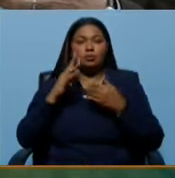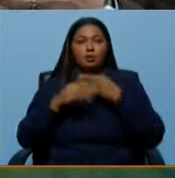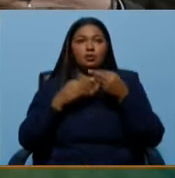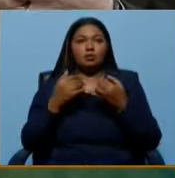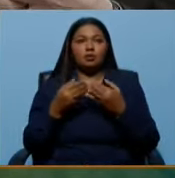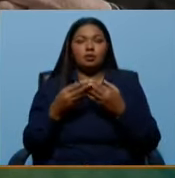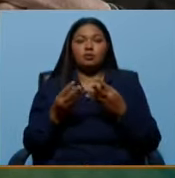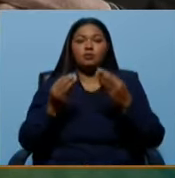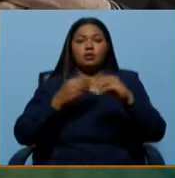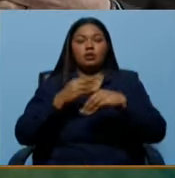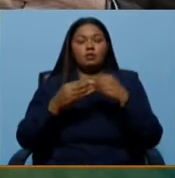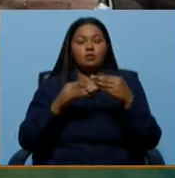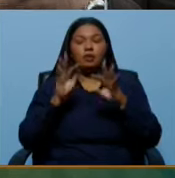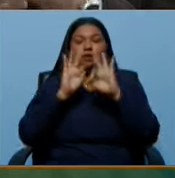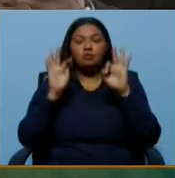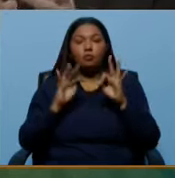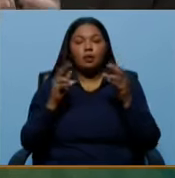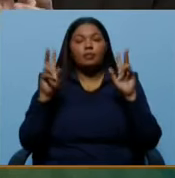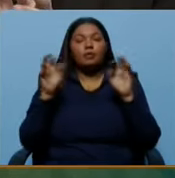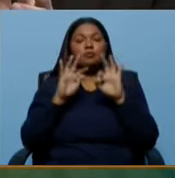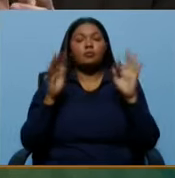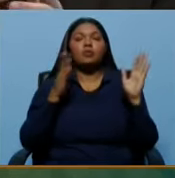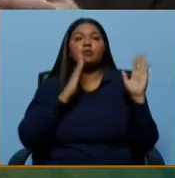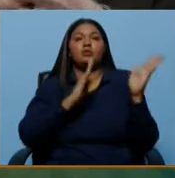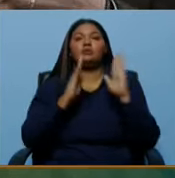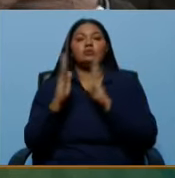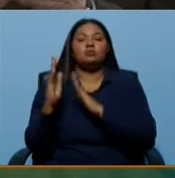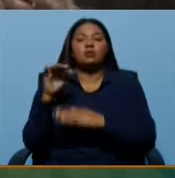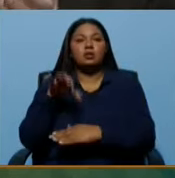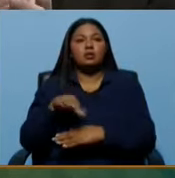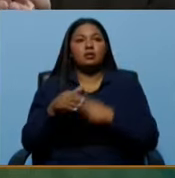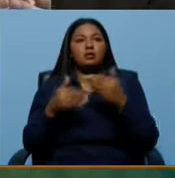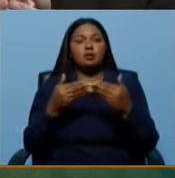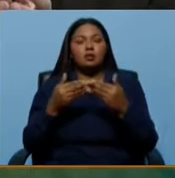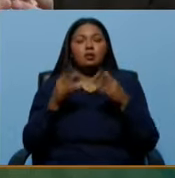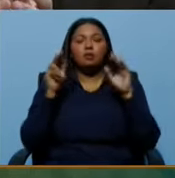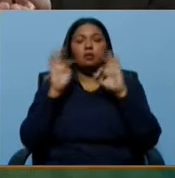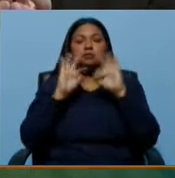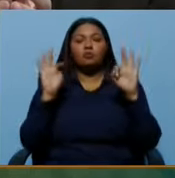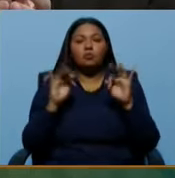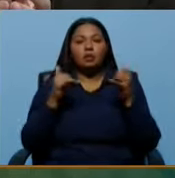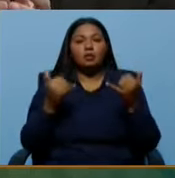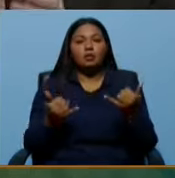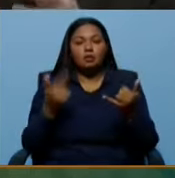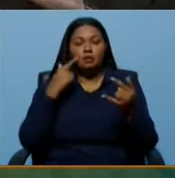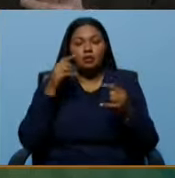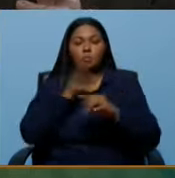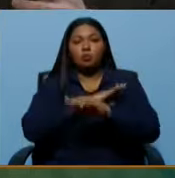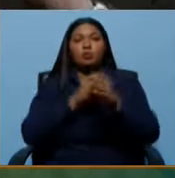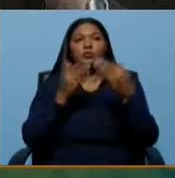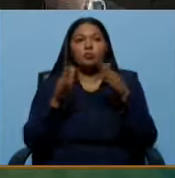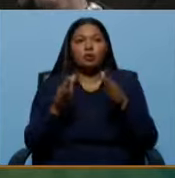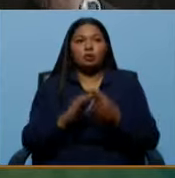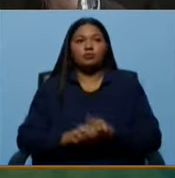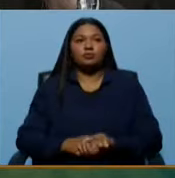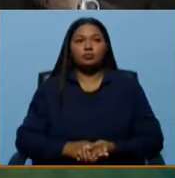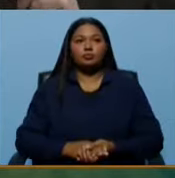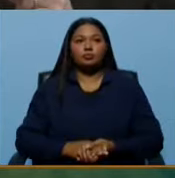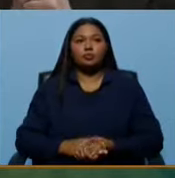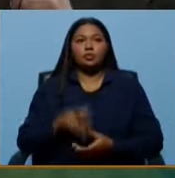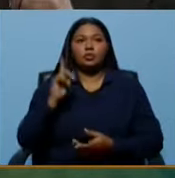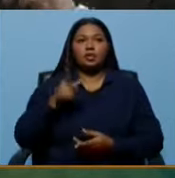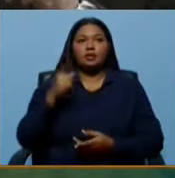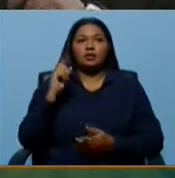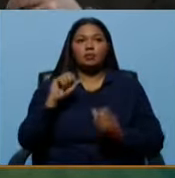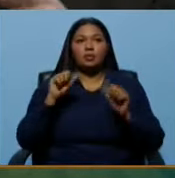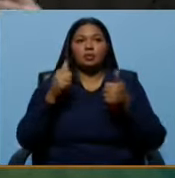a configurarse como una forma nueva de organización del Estado, una nueva forma de organización de nuestro poder popular, y hay que empezar a verla de forma que lo que